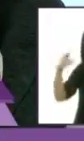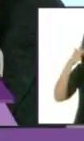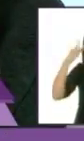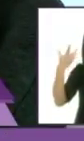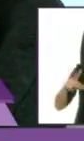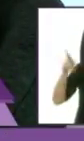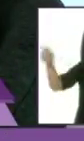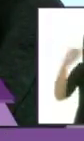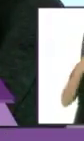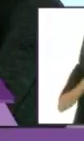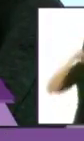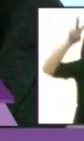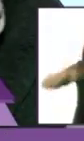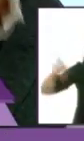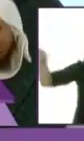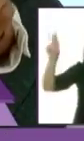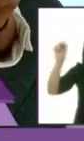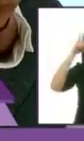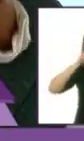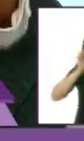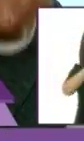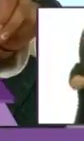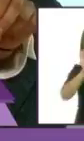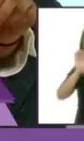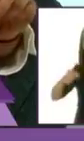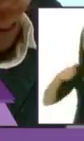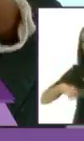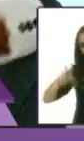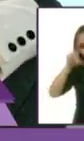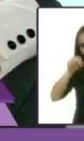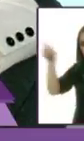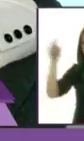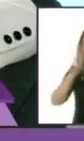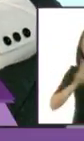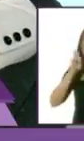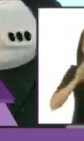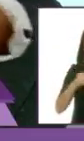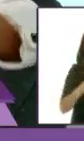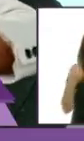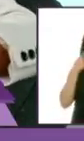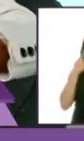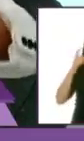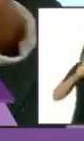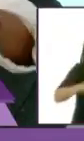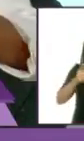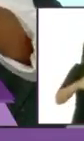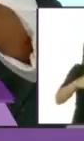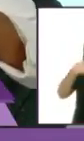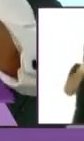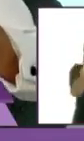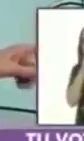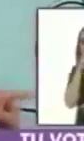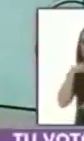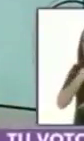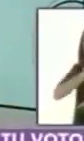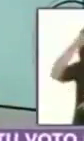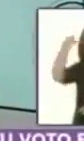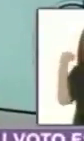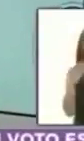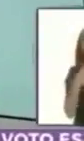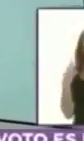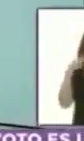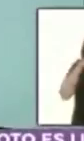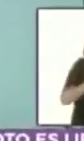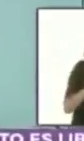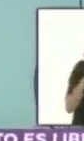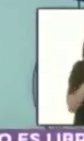funcionario en la delegación Cuauhtémoc, legislador, uno de los legisladores más vistos y más sonados en la actual legislatura de la Asamblea